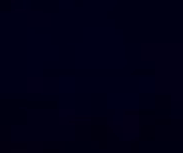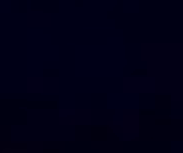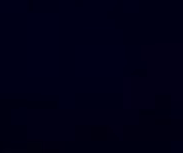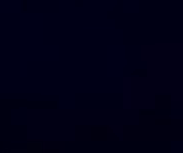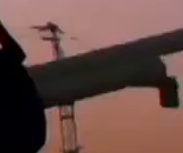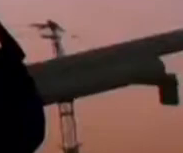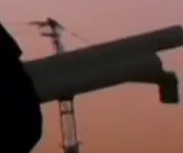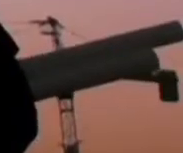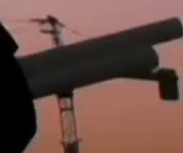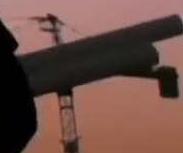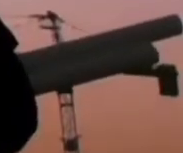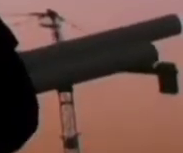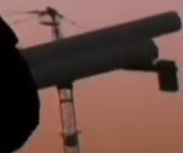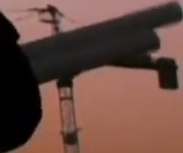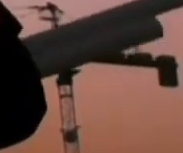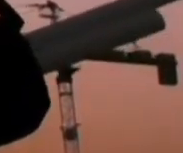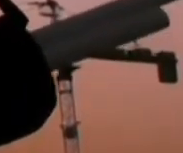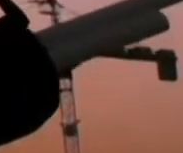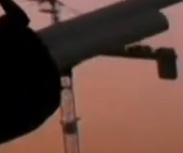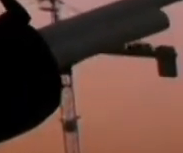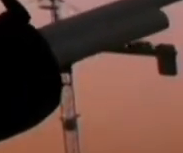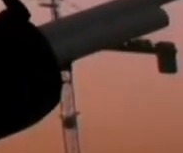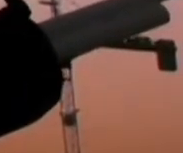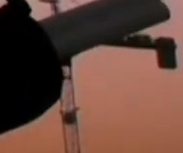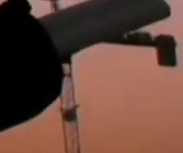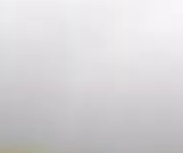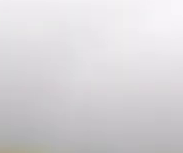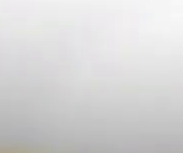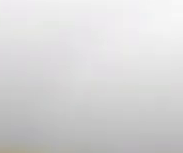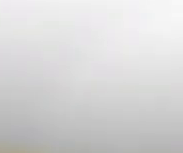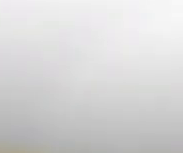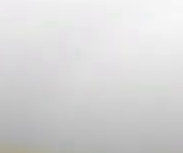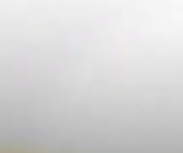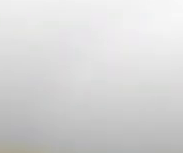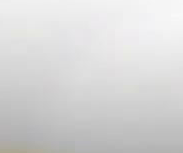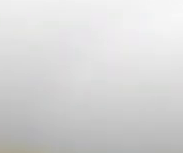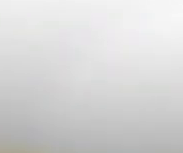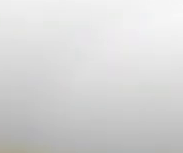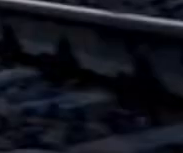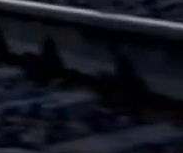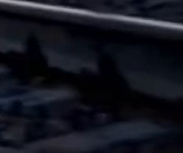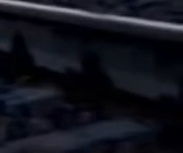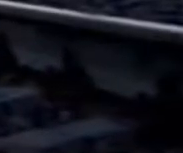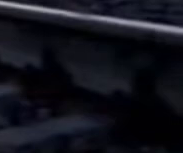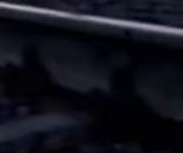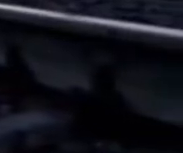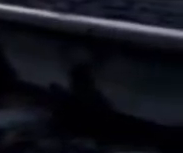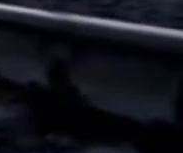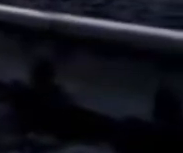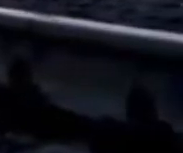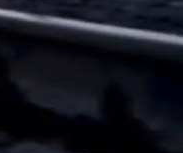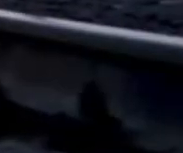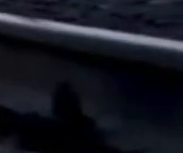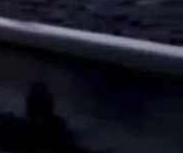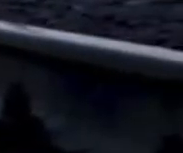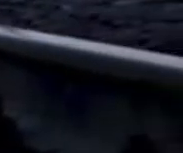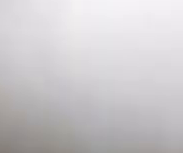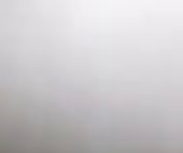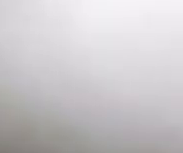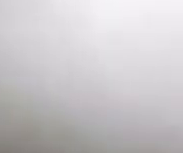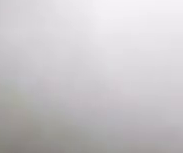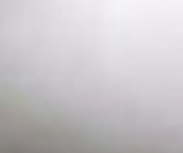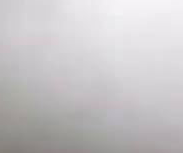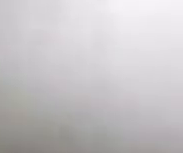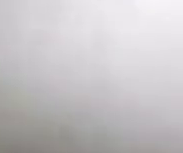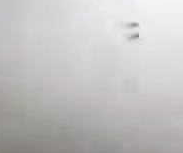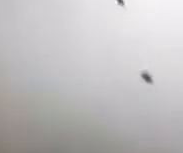retos, de demostrar que son el futuro de México. Llegó el momento de ser solidarios. Llegó el momento de generar oportunidades y de no tener miedo